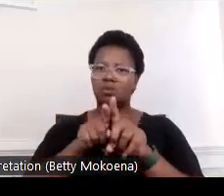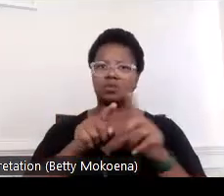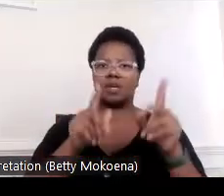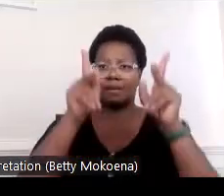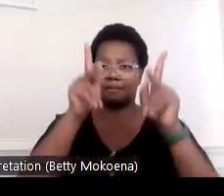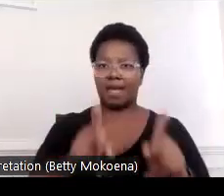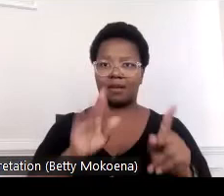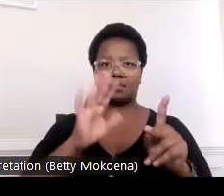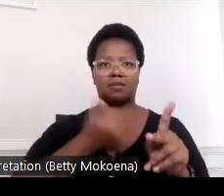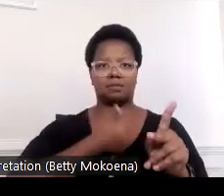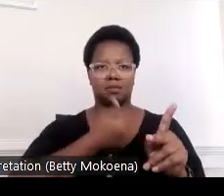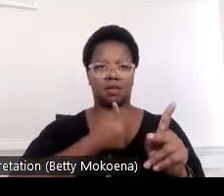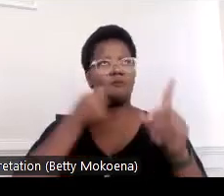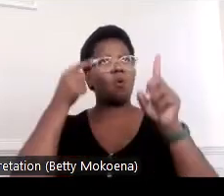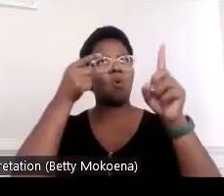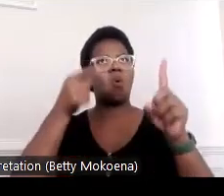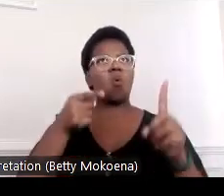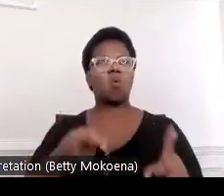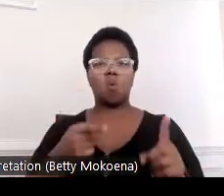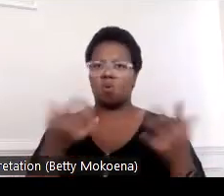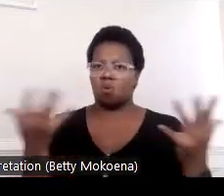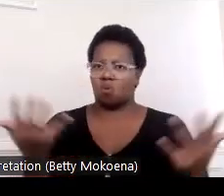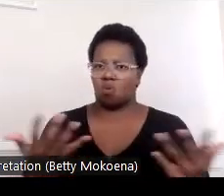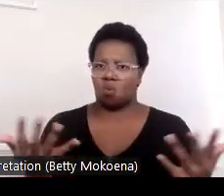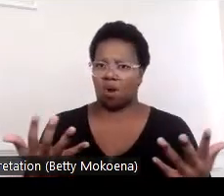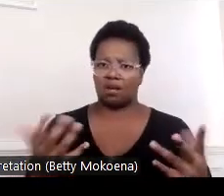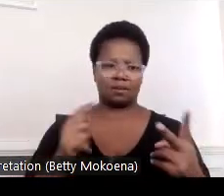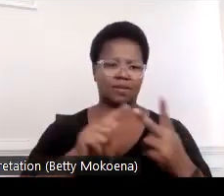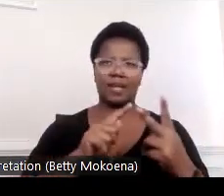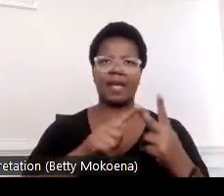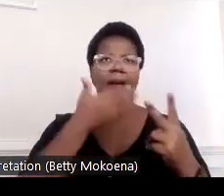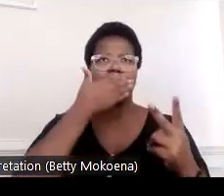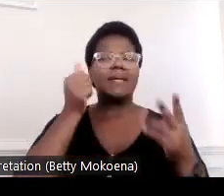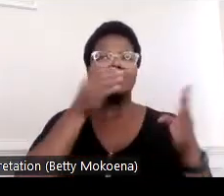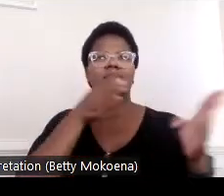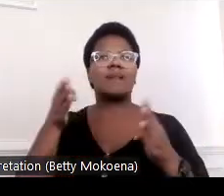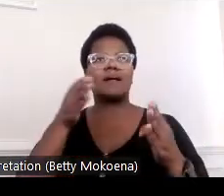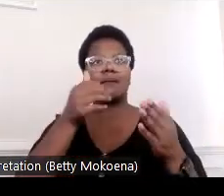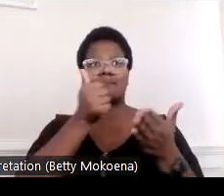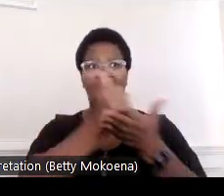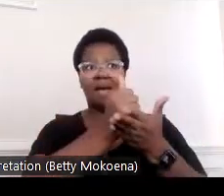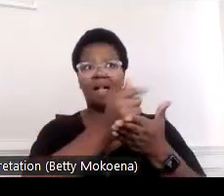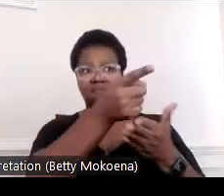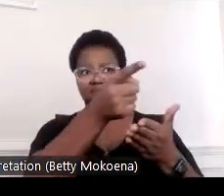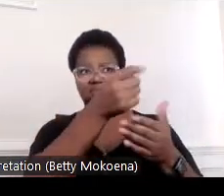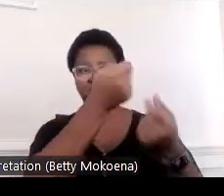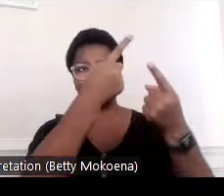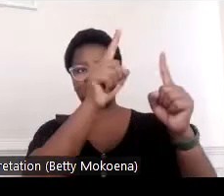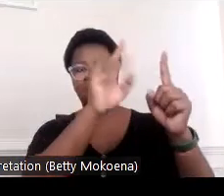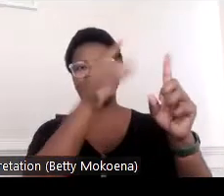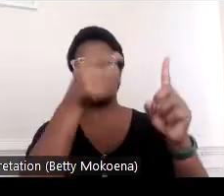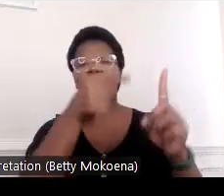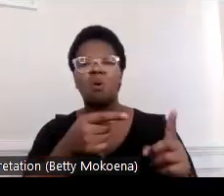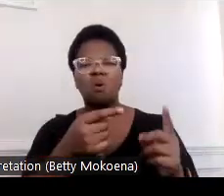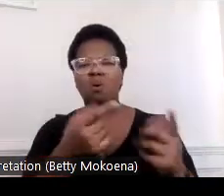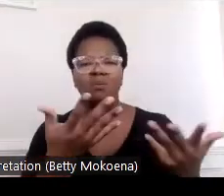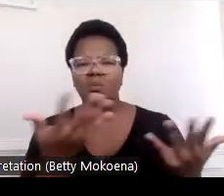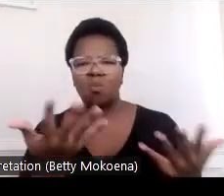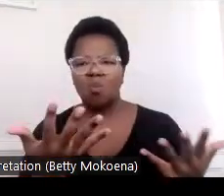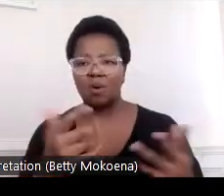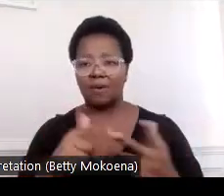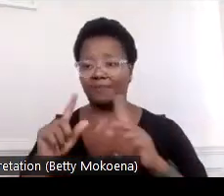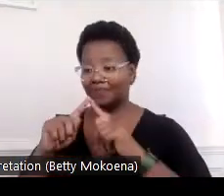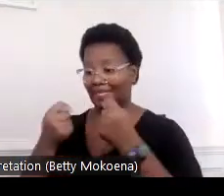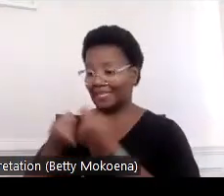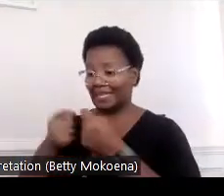y podemos decidir Qué ruta tomar o hasta qué vehículo tomar verdad hay diferentes maneras de lograr una meta o alcanzar una meta y tenemos